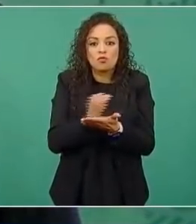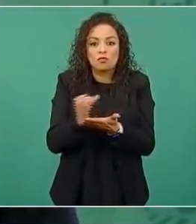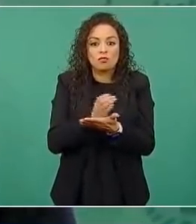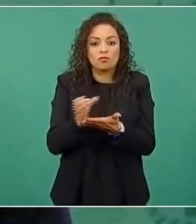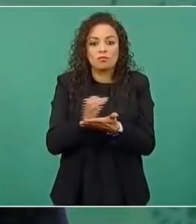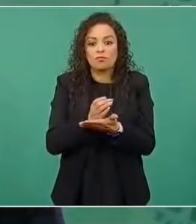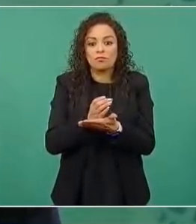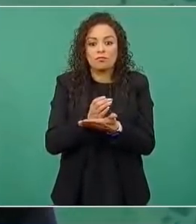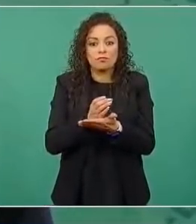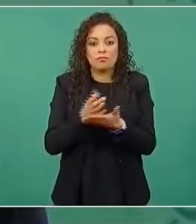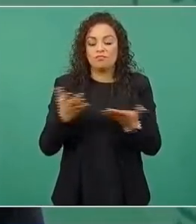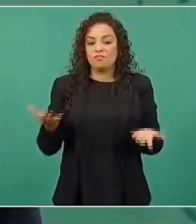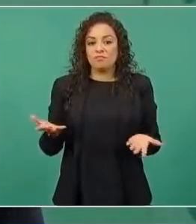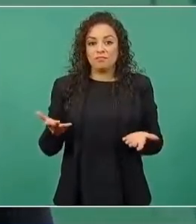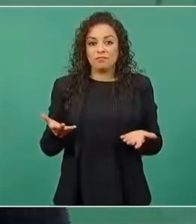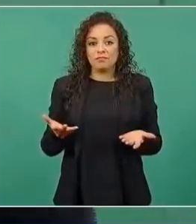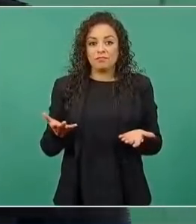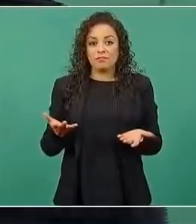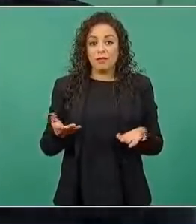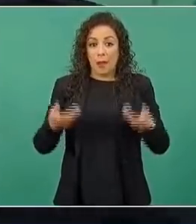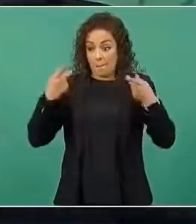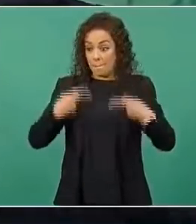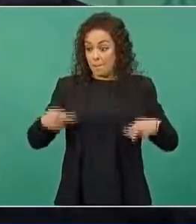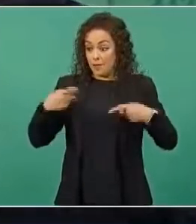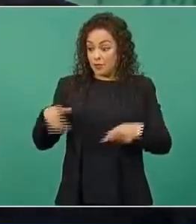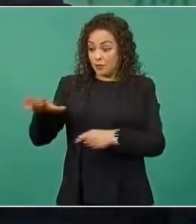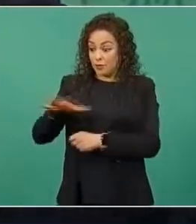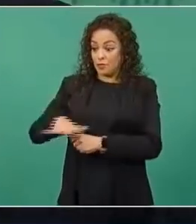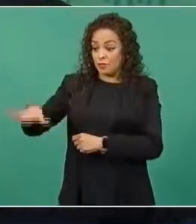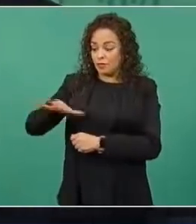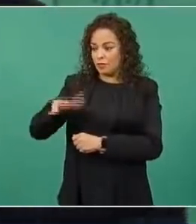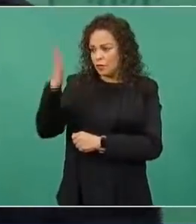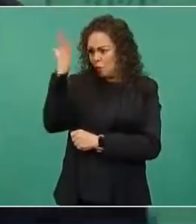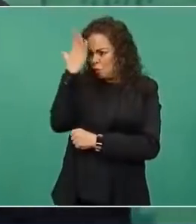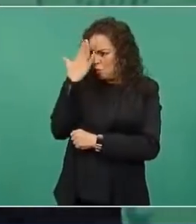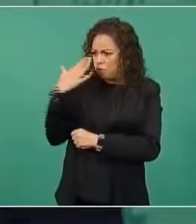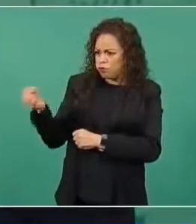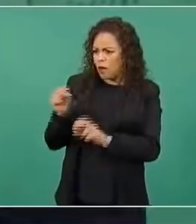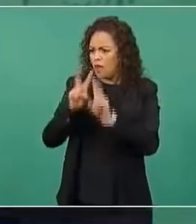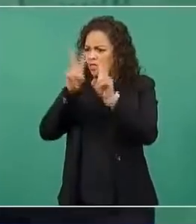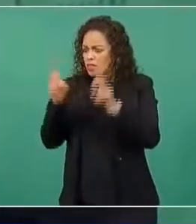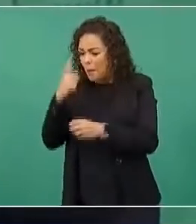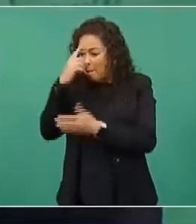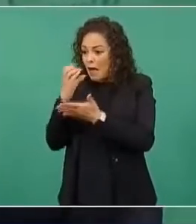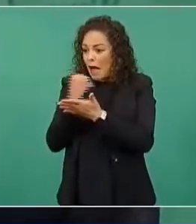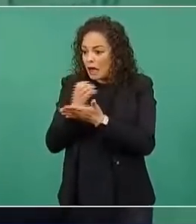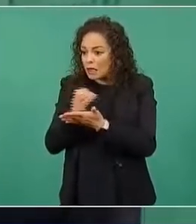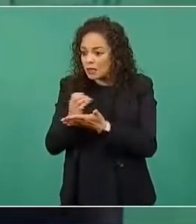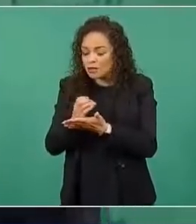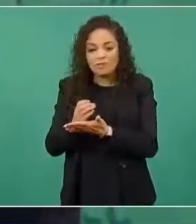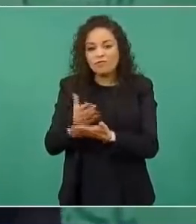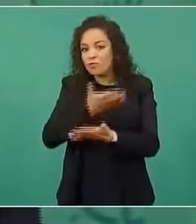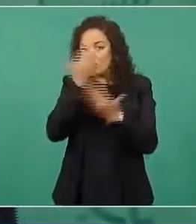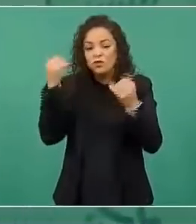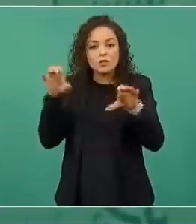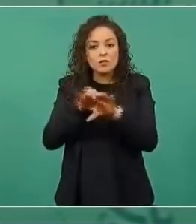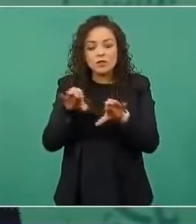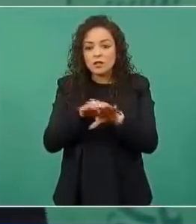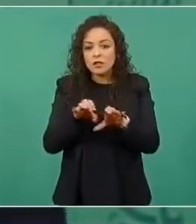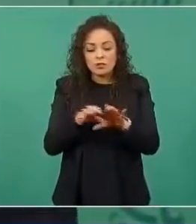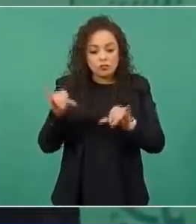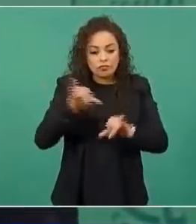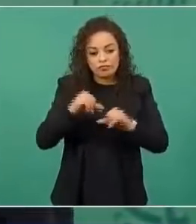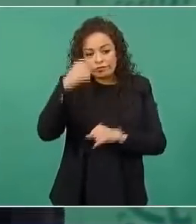Los curanderos tradicionales no sabían cómo enfrentarlas y se convertían en grandes epidemias, y tuvo que